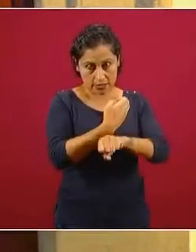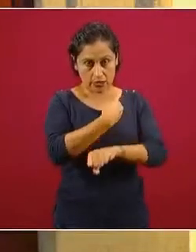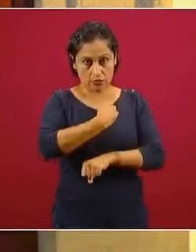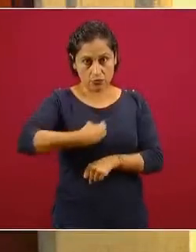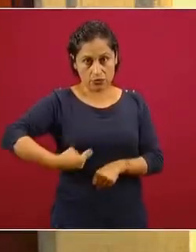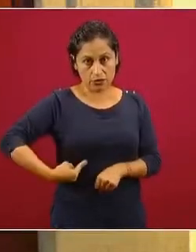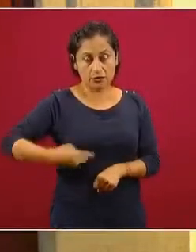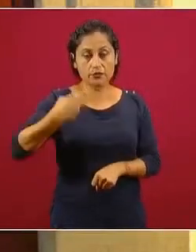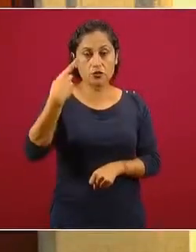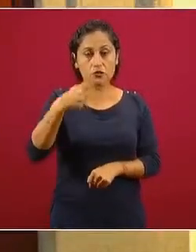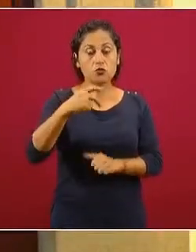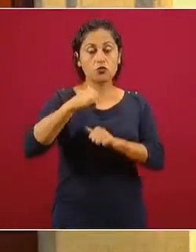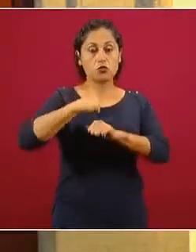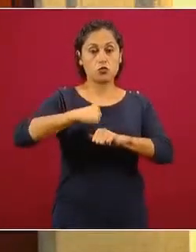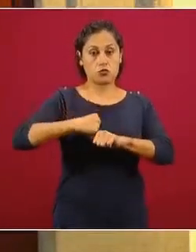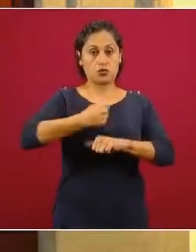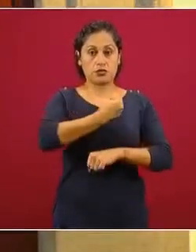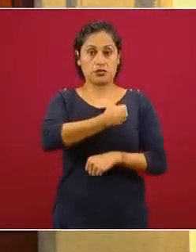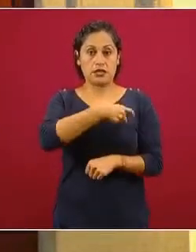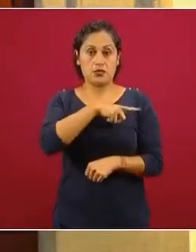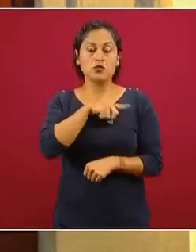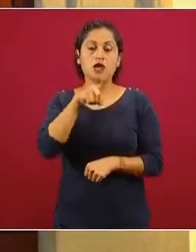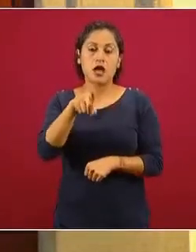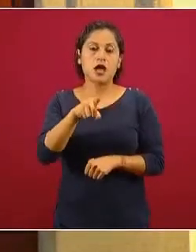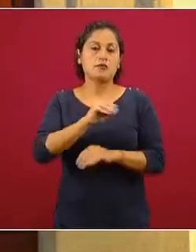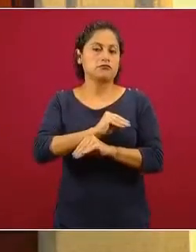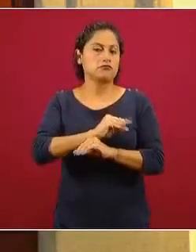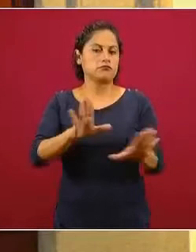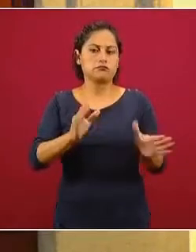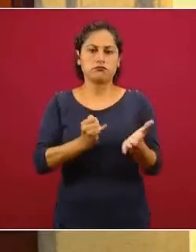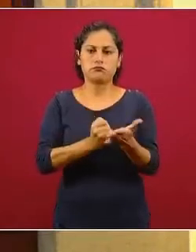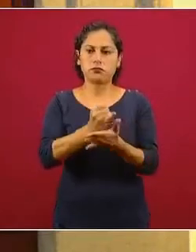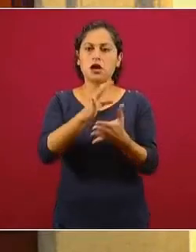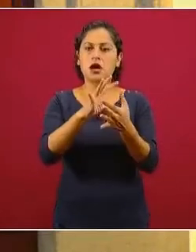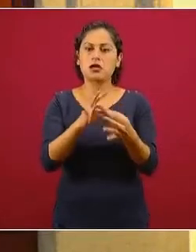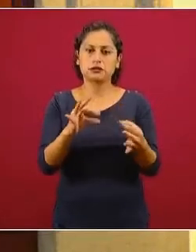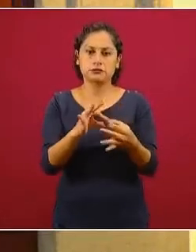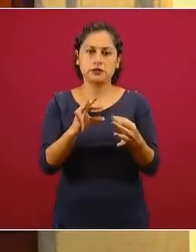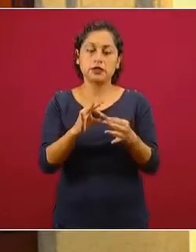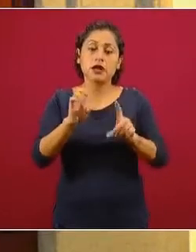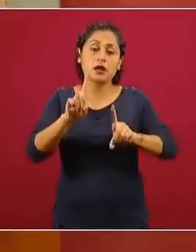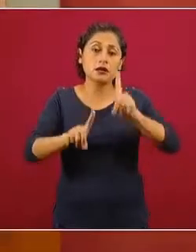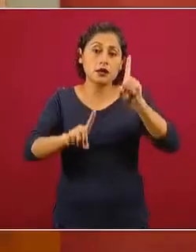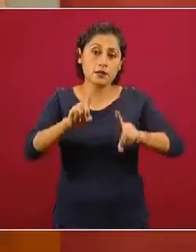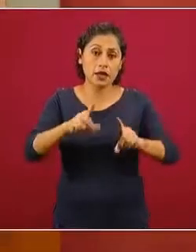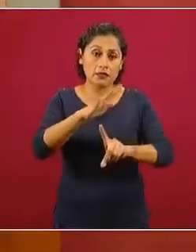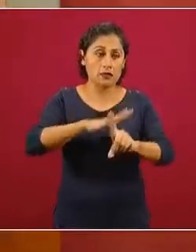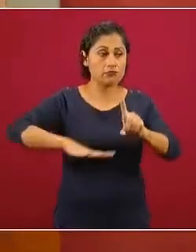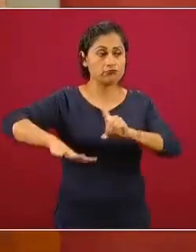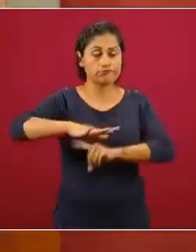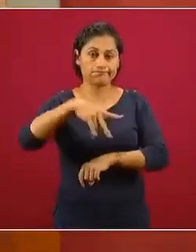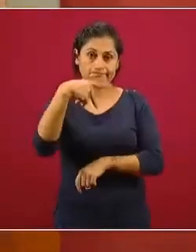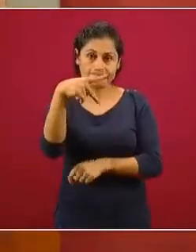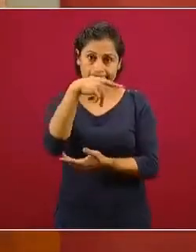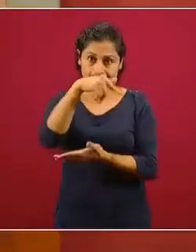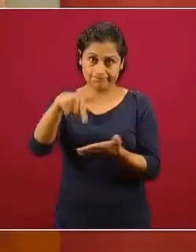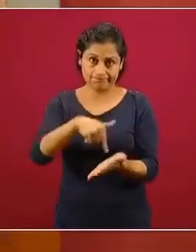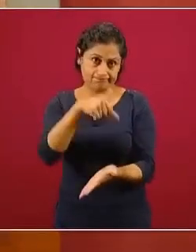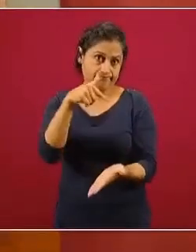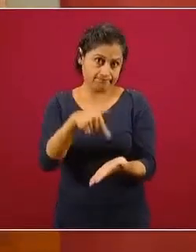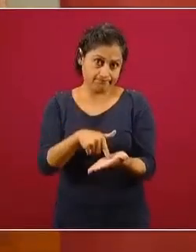de manera, digamos, más amplia qué es lo que está sucediendo en sus municipios, en sus estados, y por lo tanto pueden